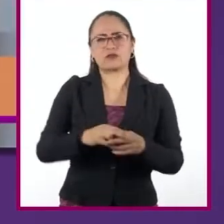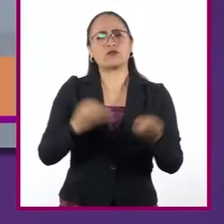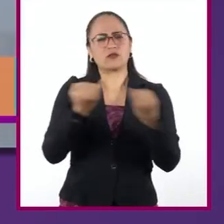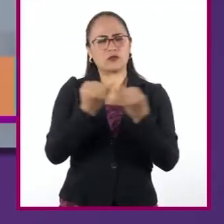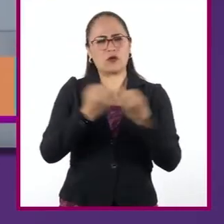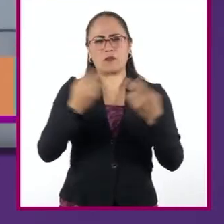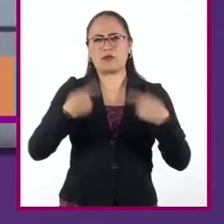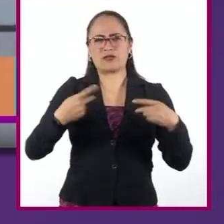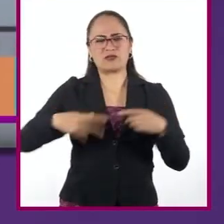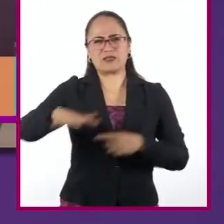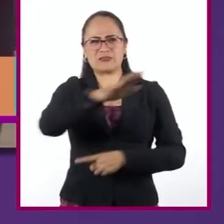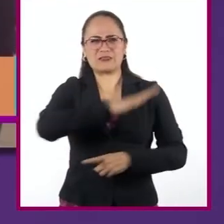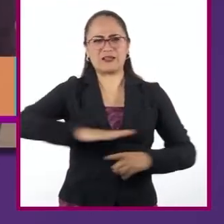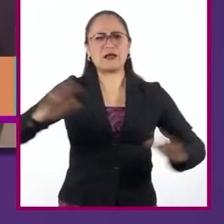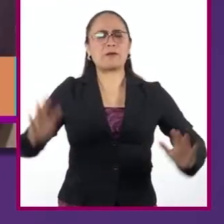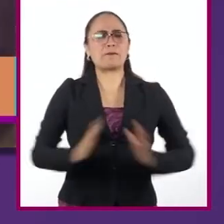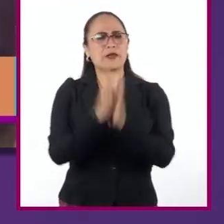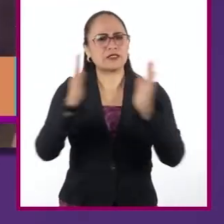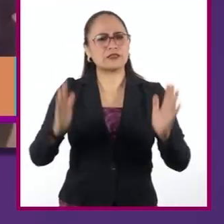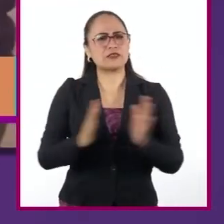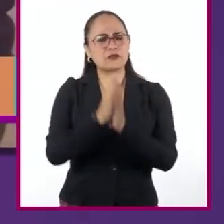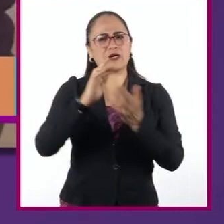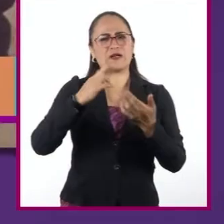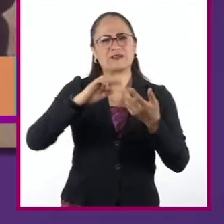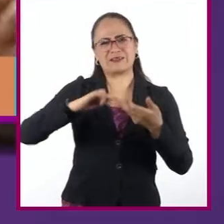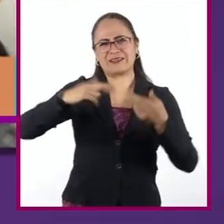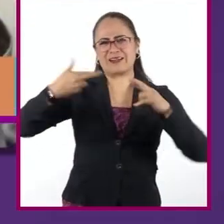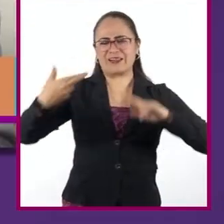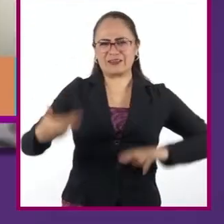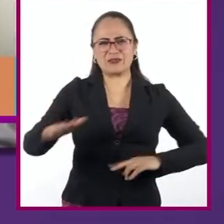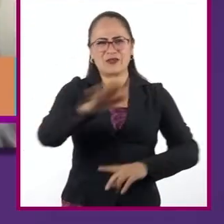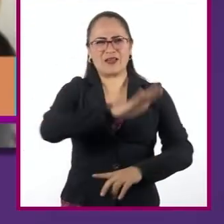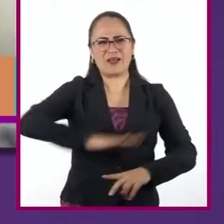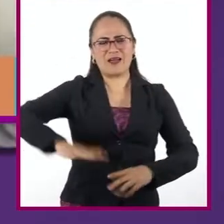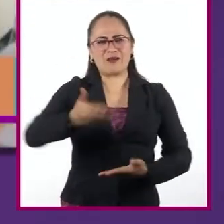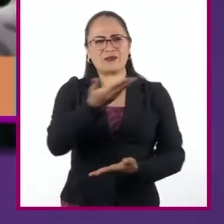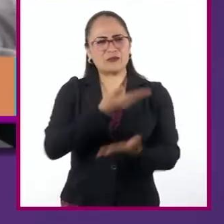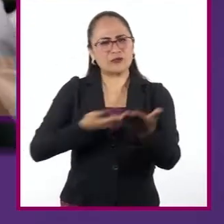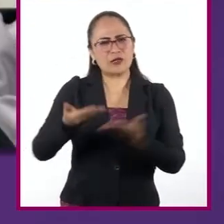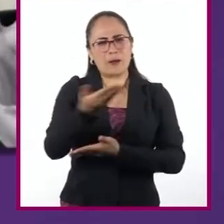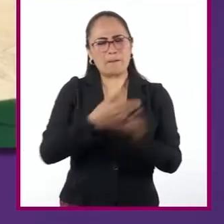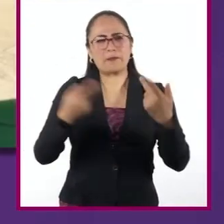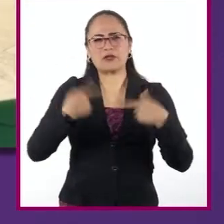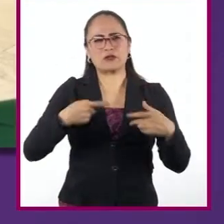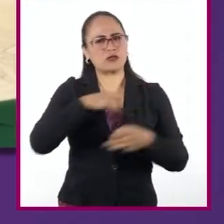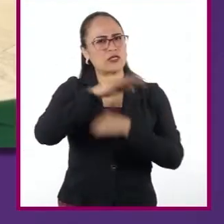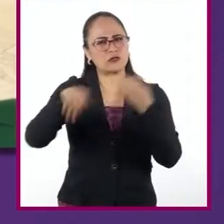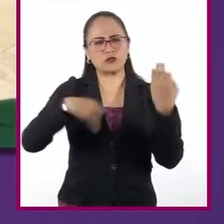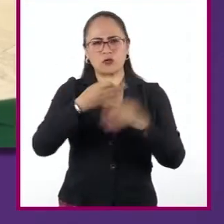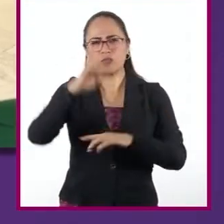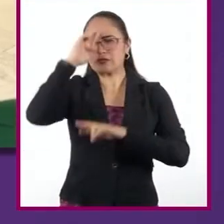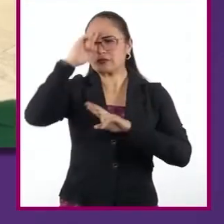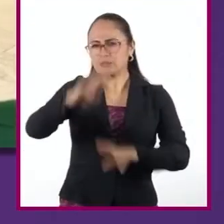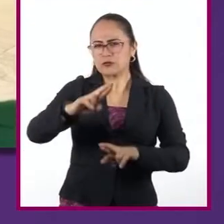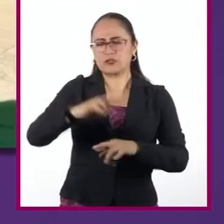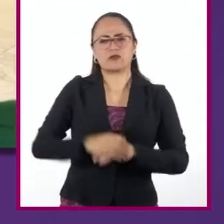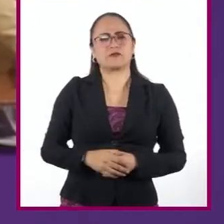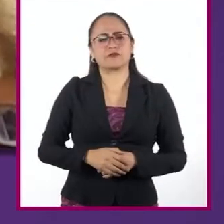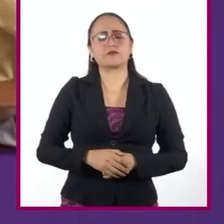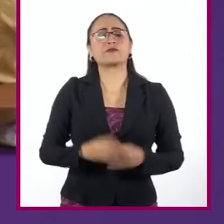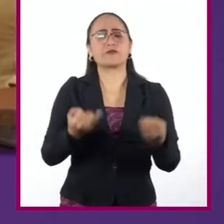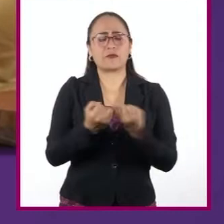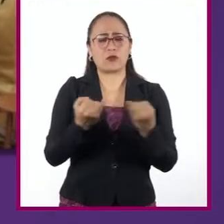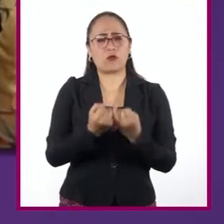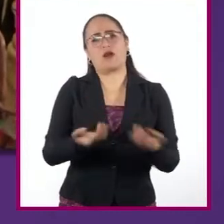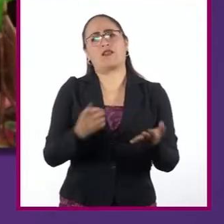democracia es el entorno en el que se desarrollan las relaciones de la comunidad en un marco de respeto a la dignidad. Ampliar la protección de los derechos humanos